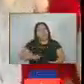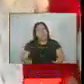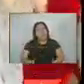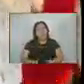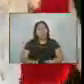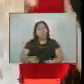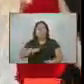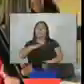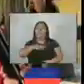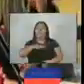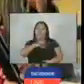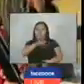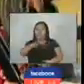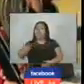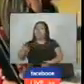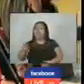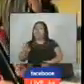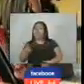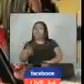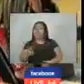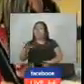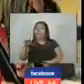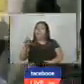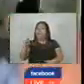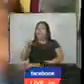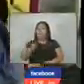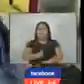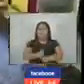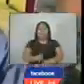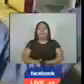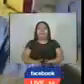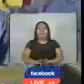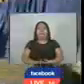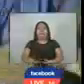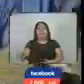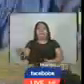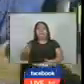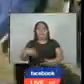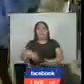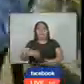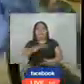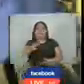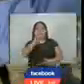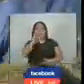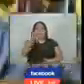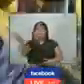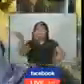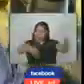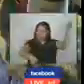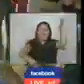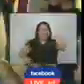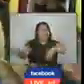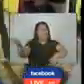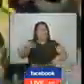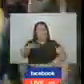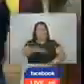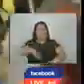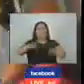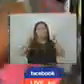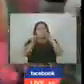bastante seguridad de que es importante. Si nosotros les decimos que vengan a todo mundo aquí al Parque